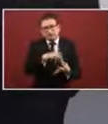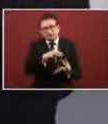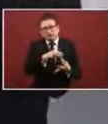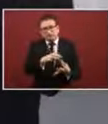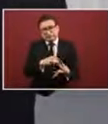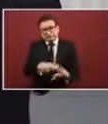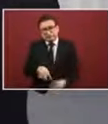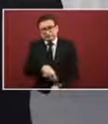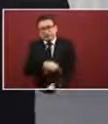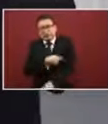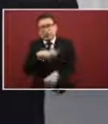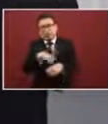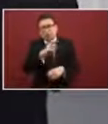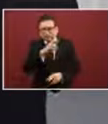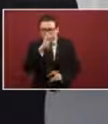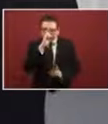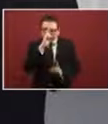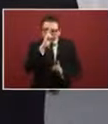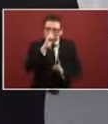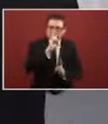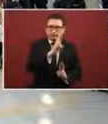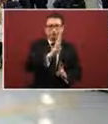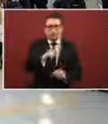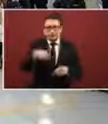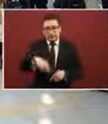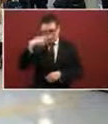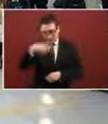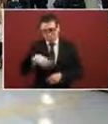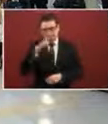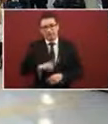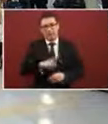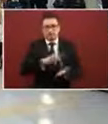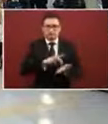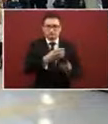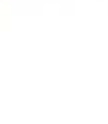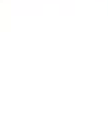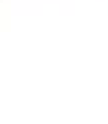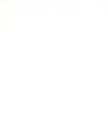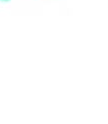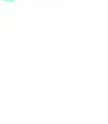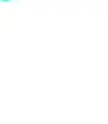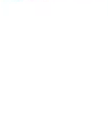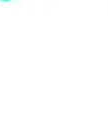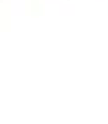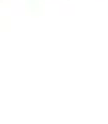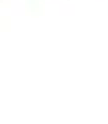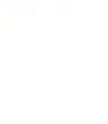le tengo a este querido país. Muchas gracias, presidente. Muchas gracias.